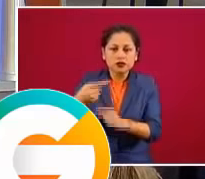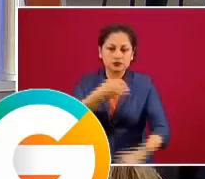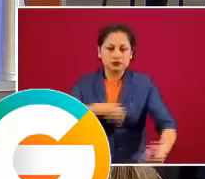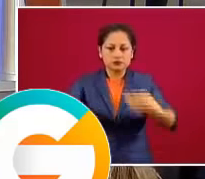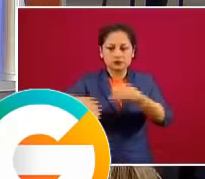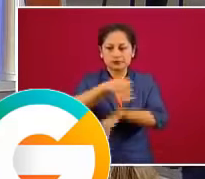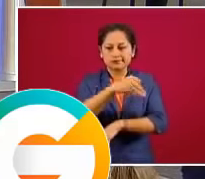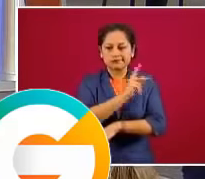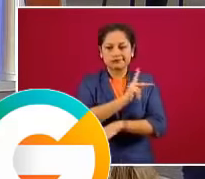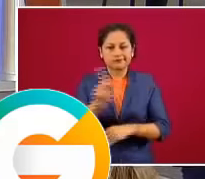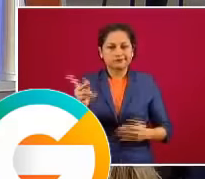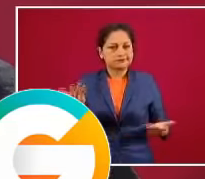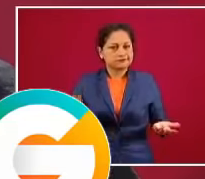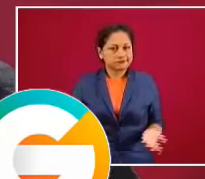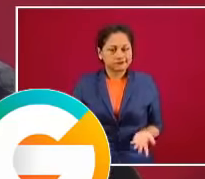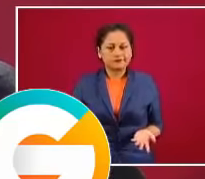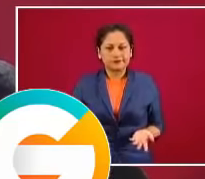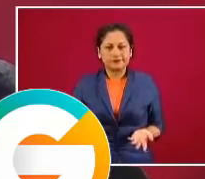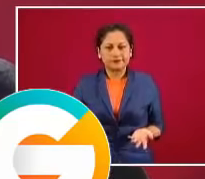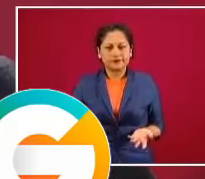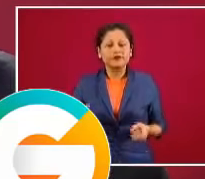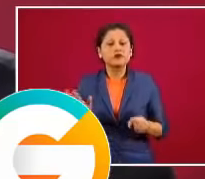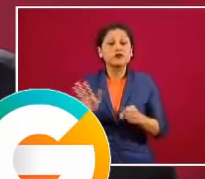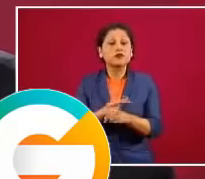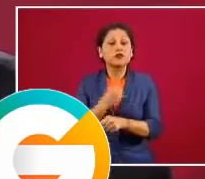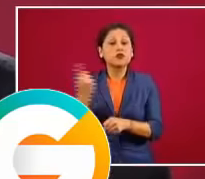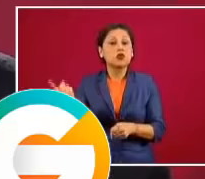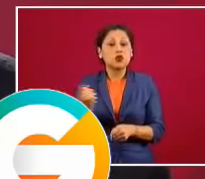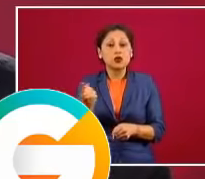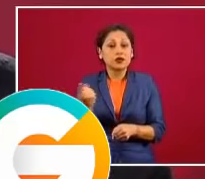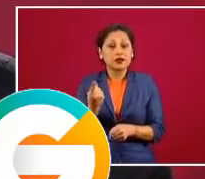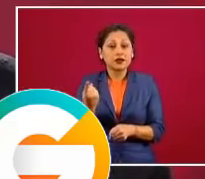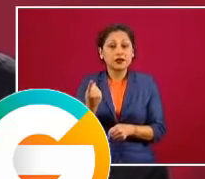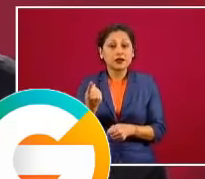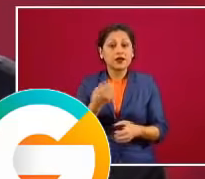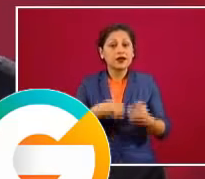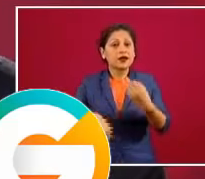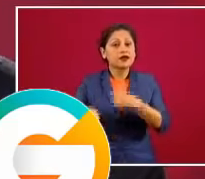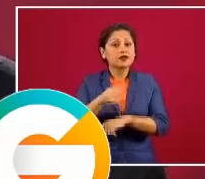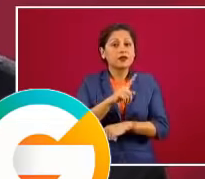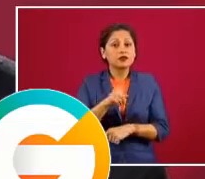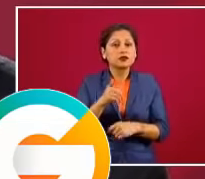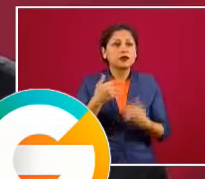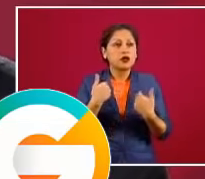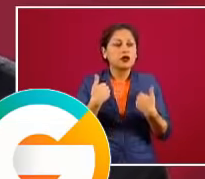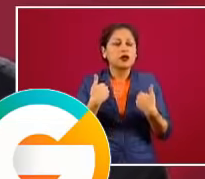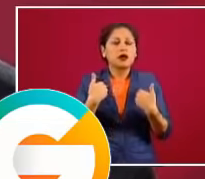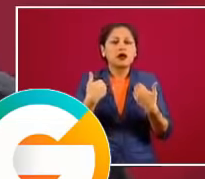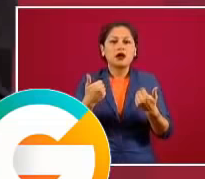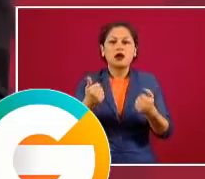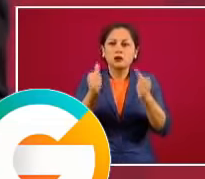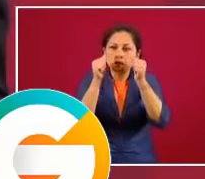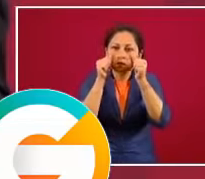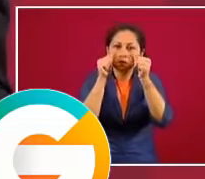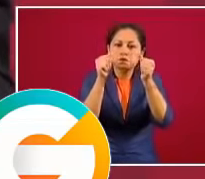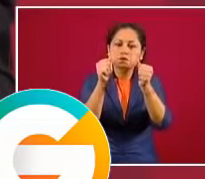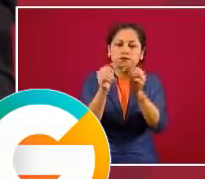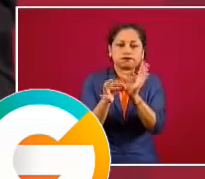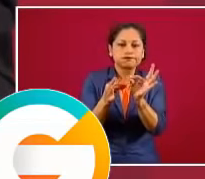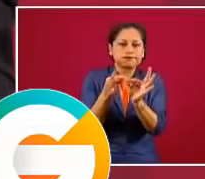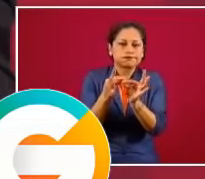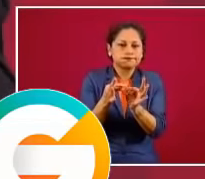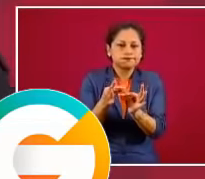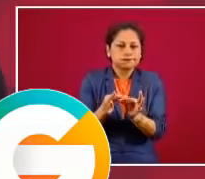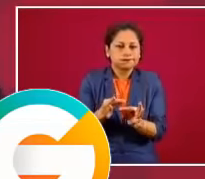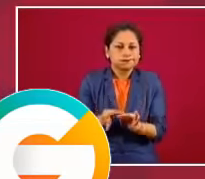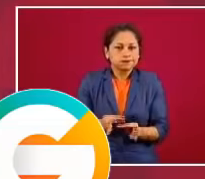por actuar de manera consciente y responsable. Esto